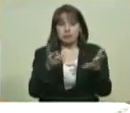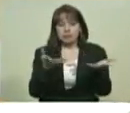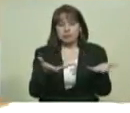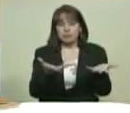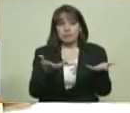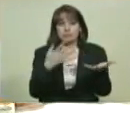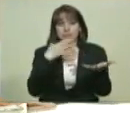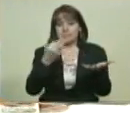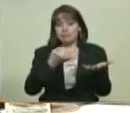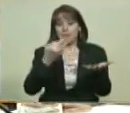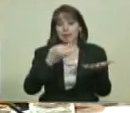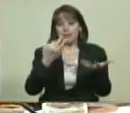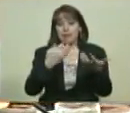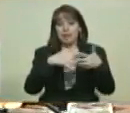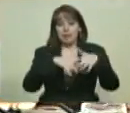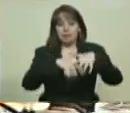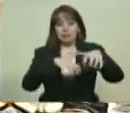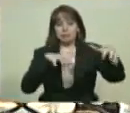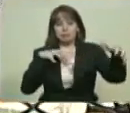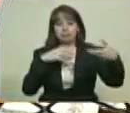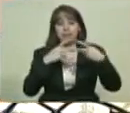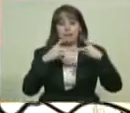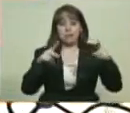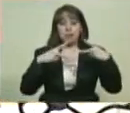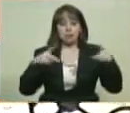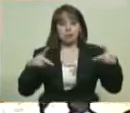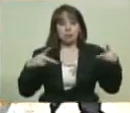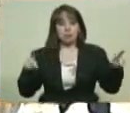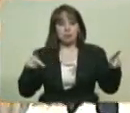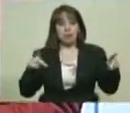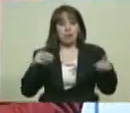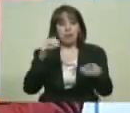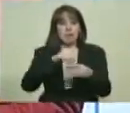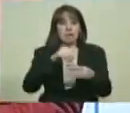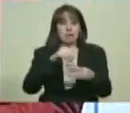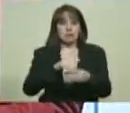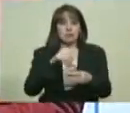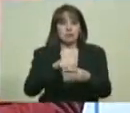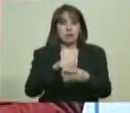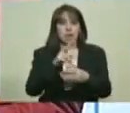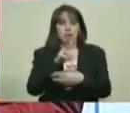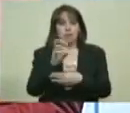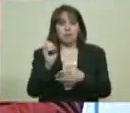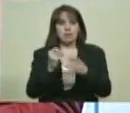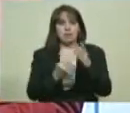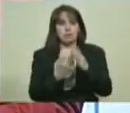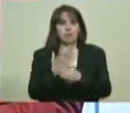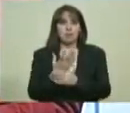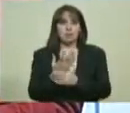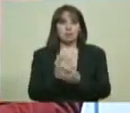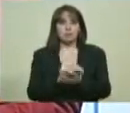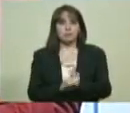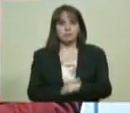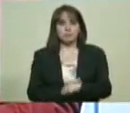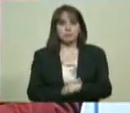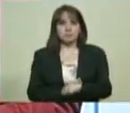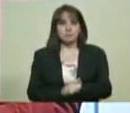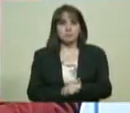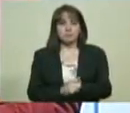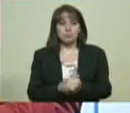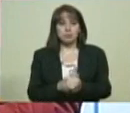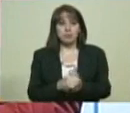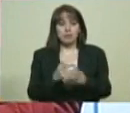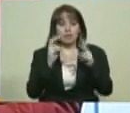la apertura del proceso de votaciones el próximo domingo 20 de mayo y que es